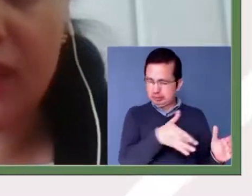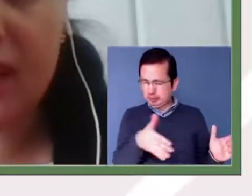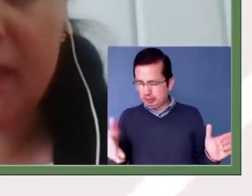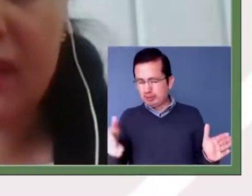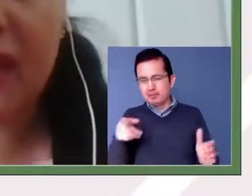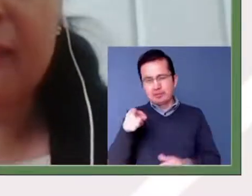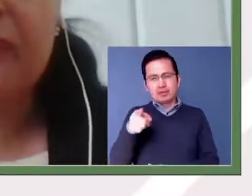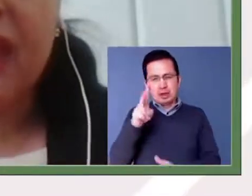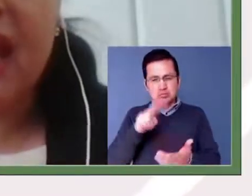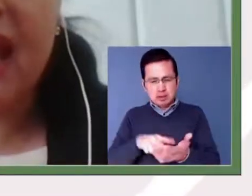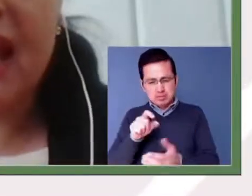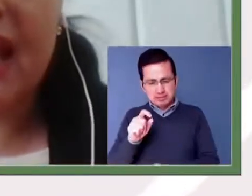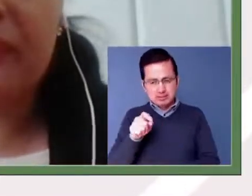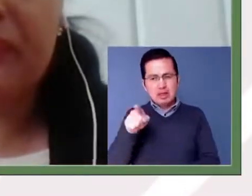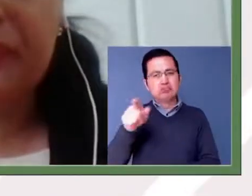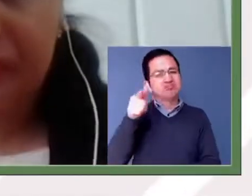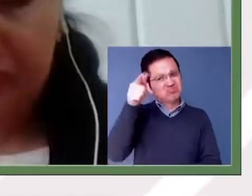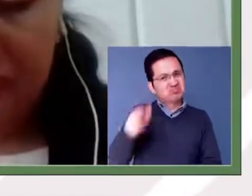censo 2020,